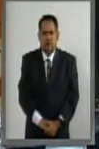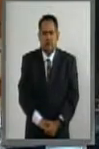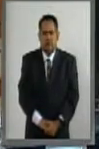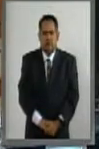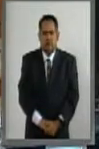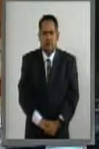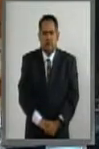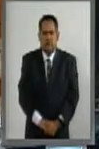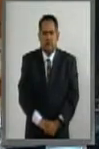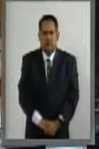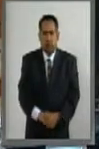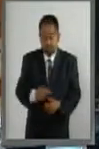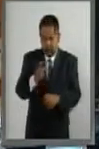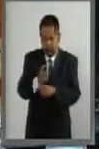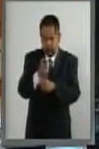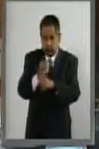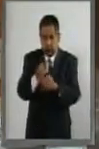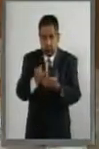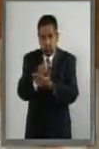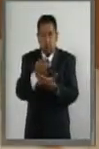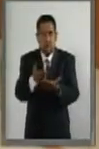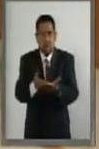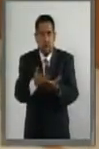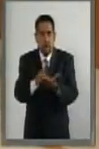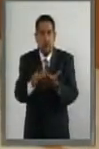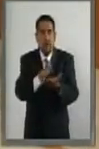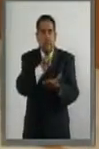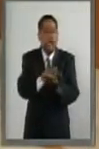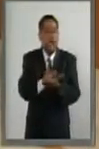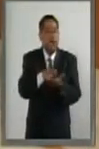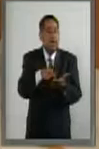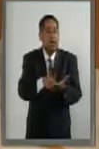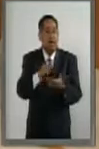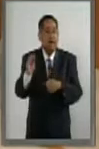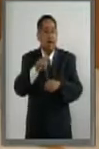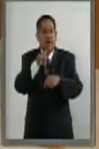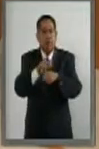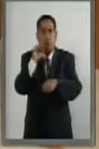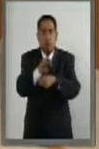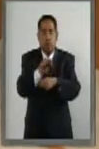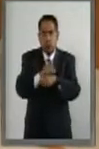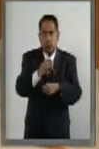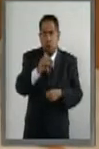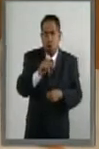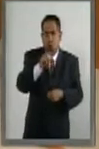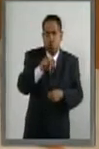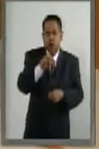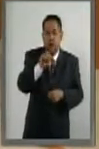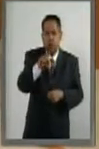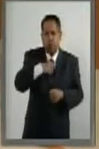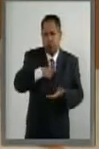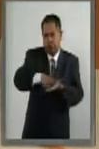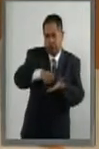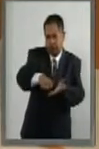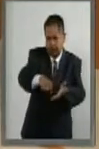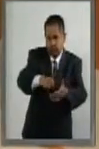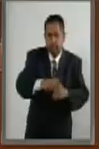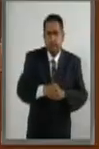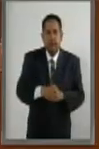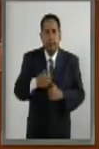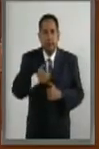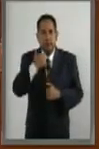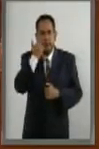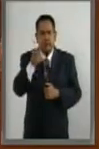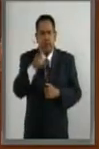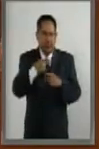Este segundo dictamen es a la Ley Federal de Protección al Consumidor. Yo quiero